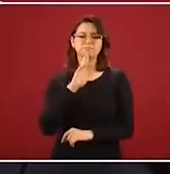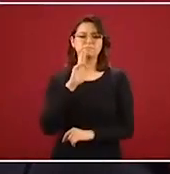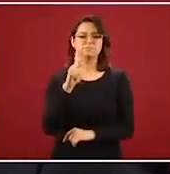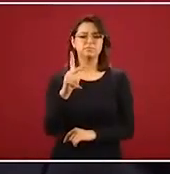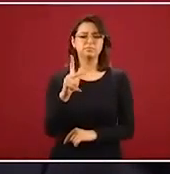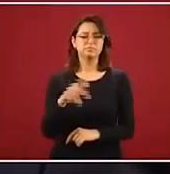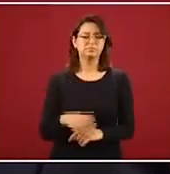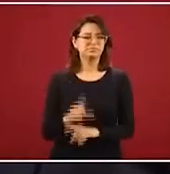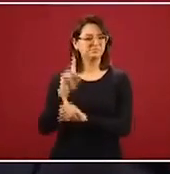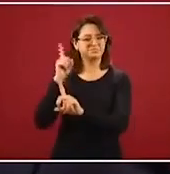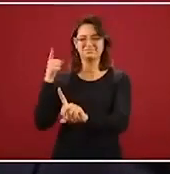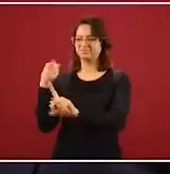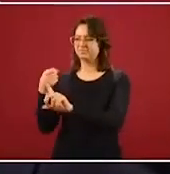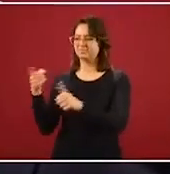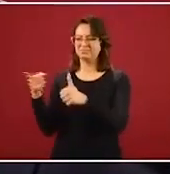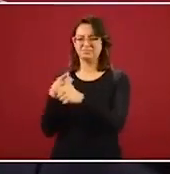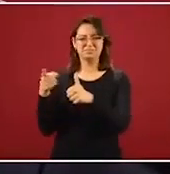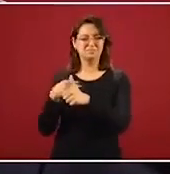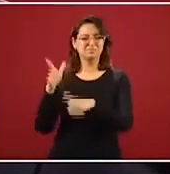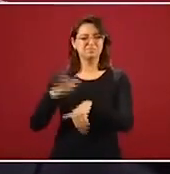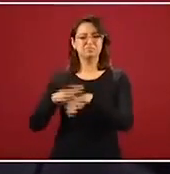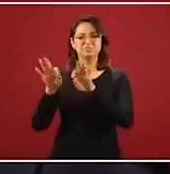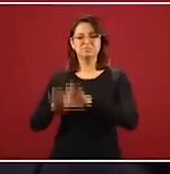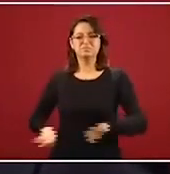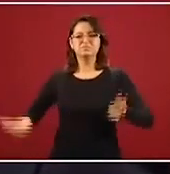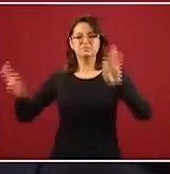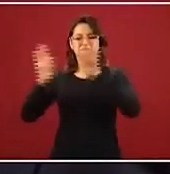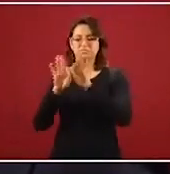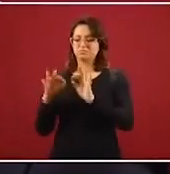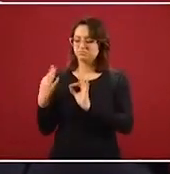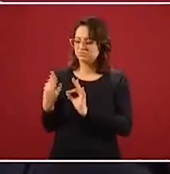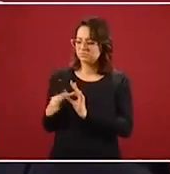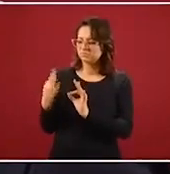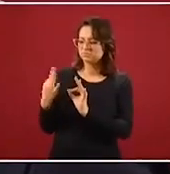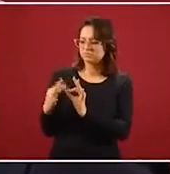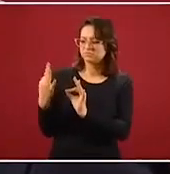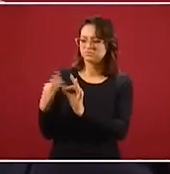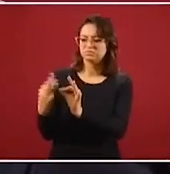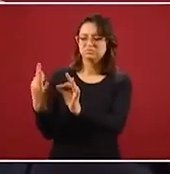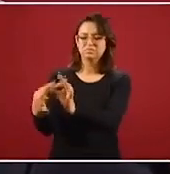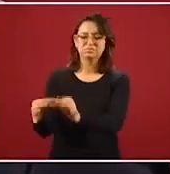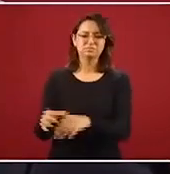Eso es lo más importante, es lo más eficaz,